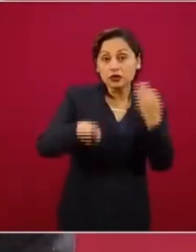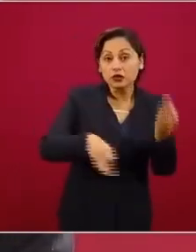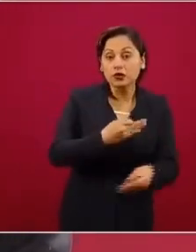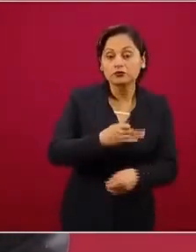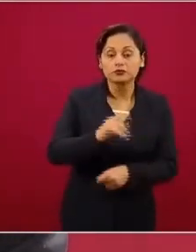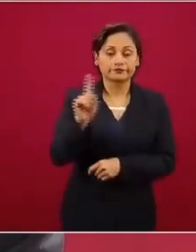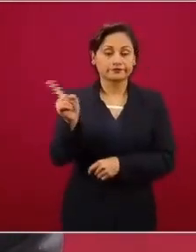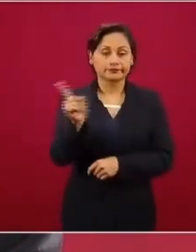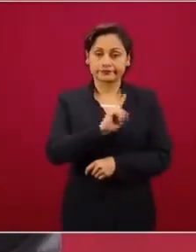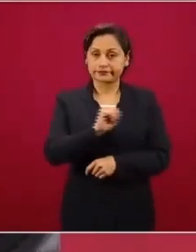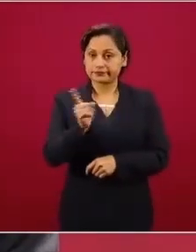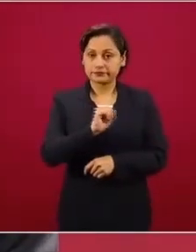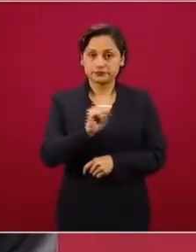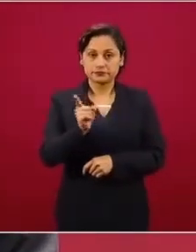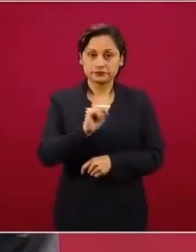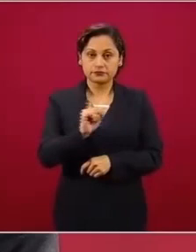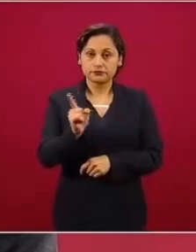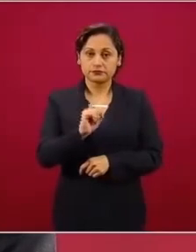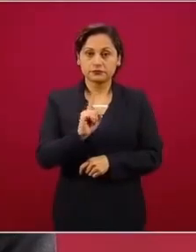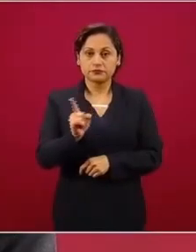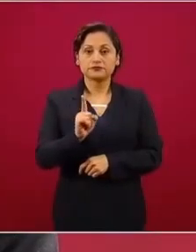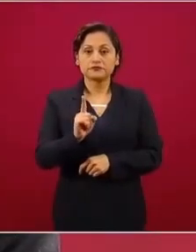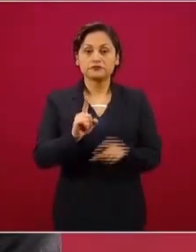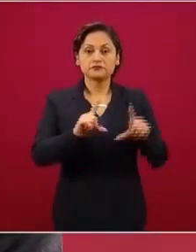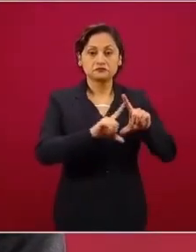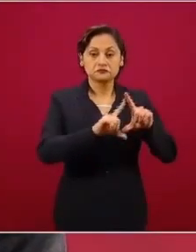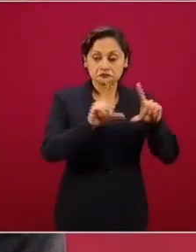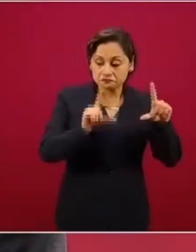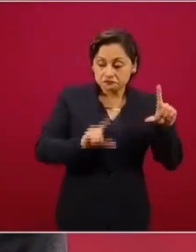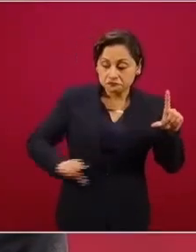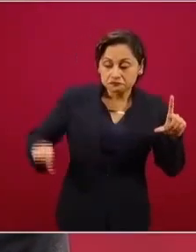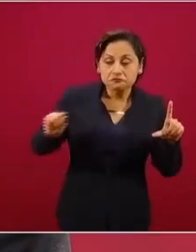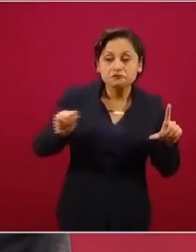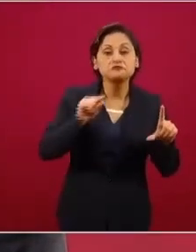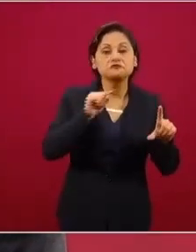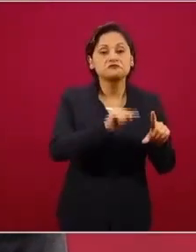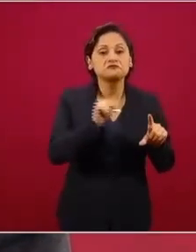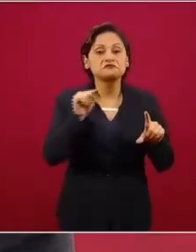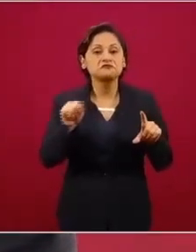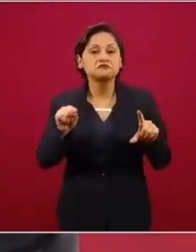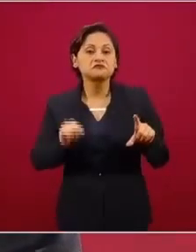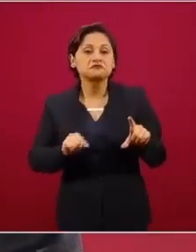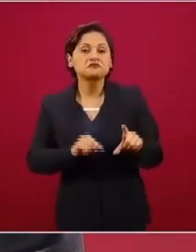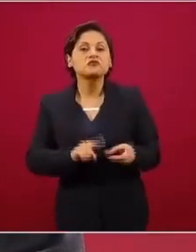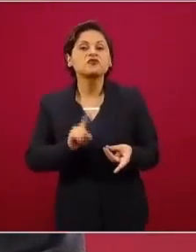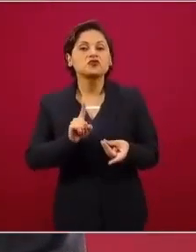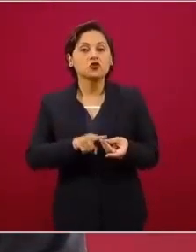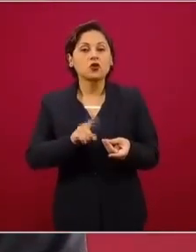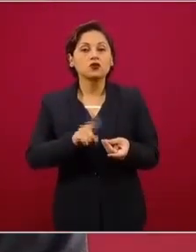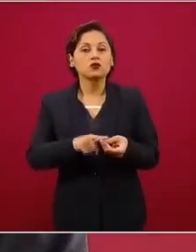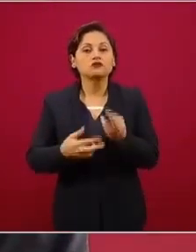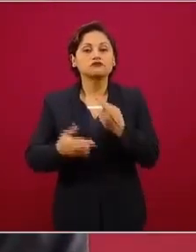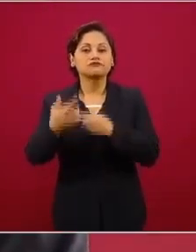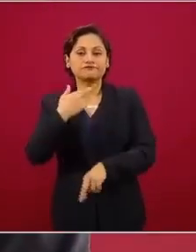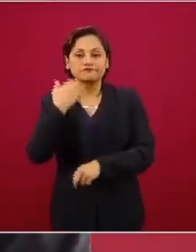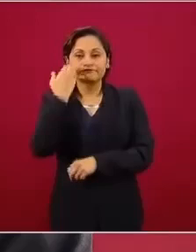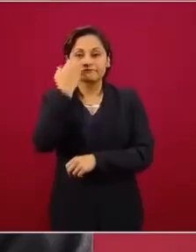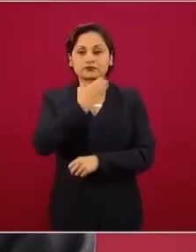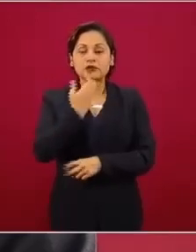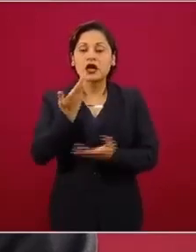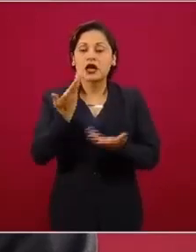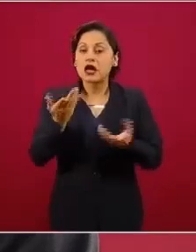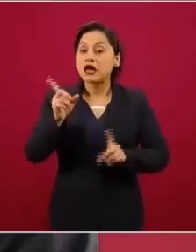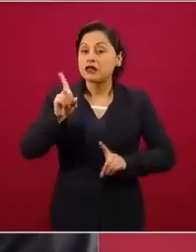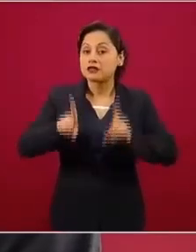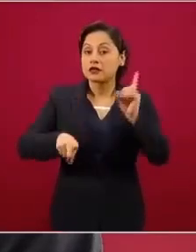dónde va a ser posible de acuerdo al semáforo esto es